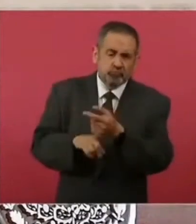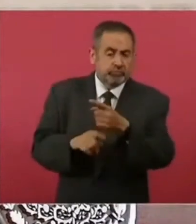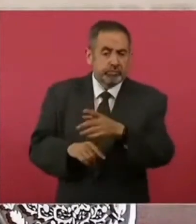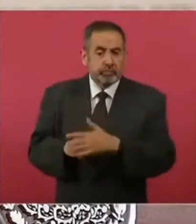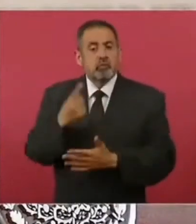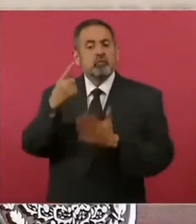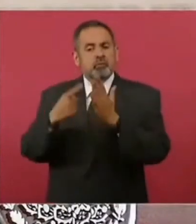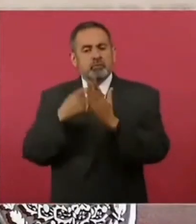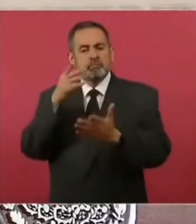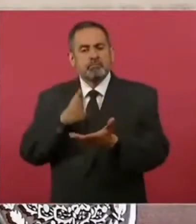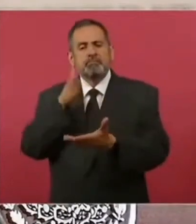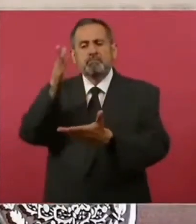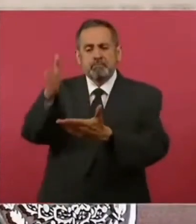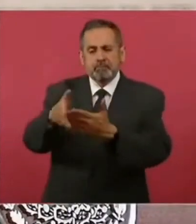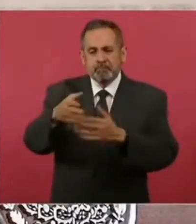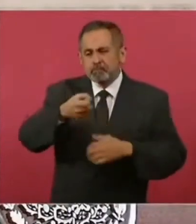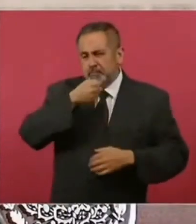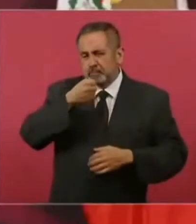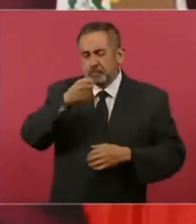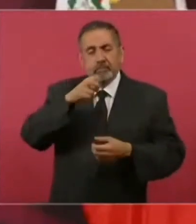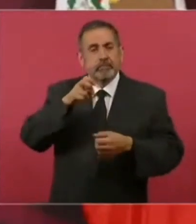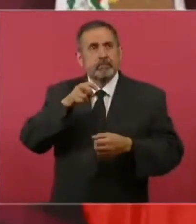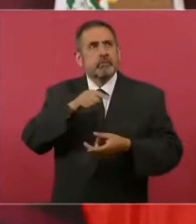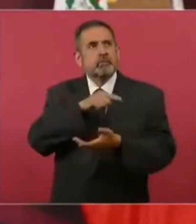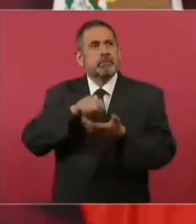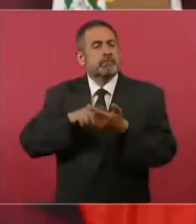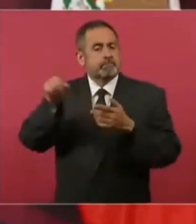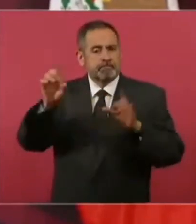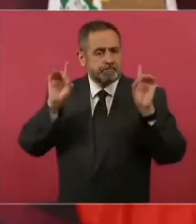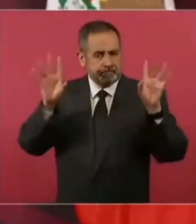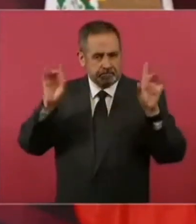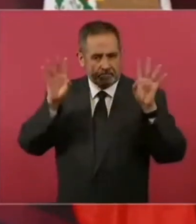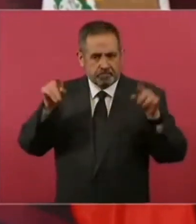Una vez fui a una entrevista en Los Ángeles